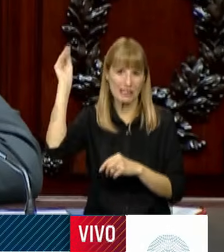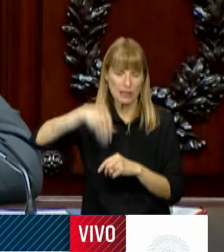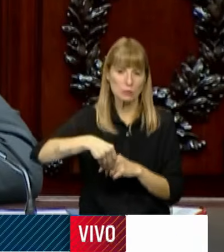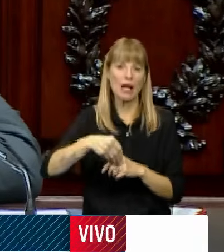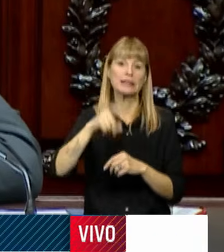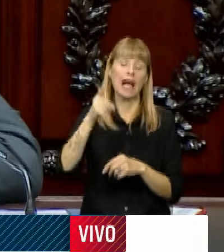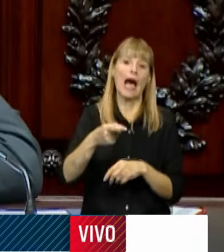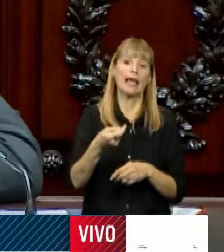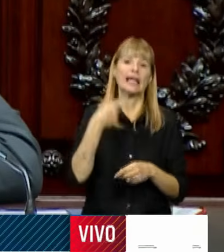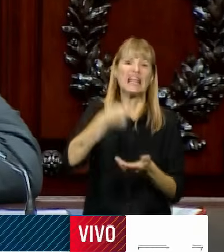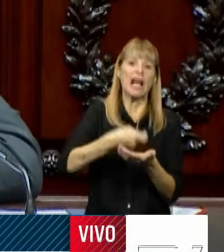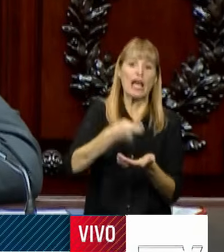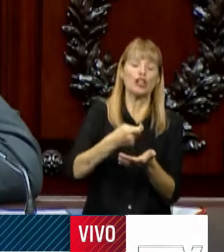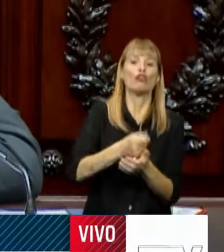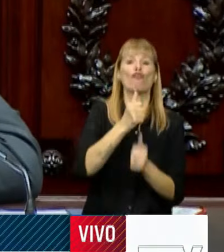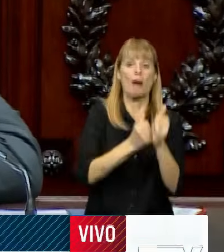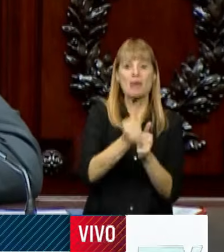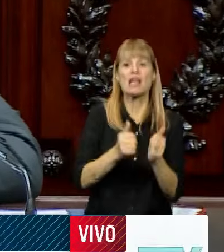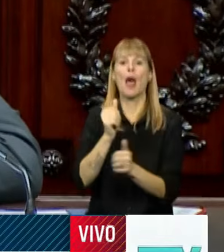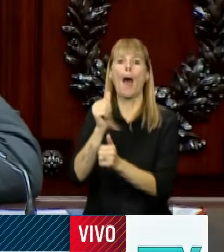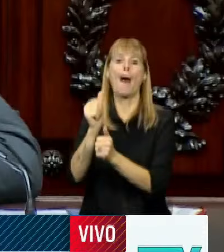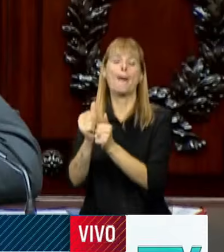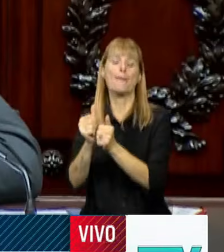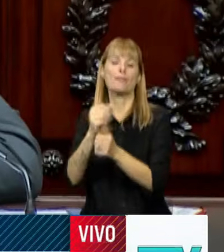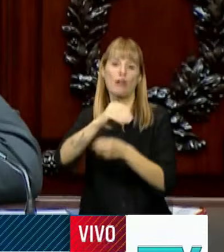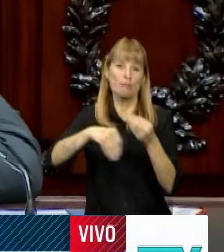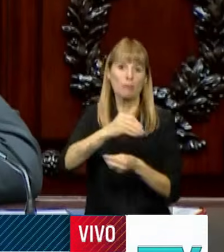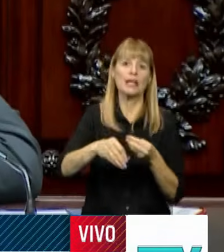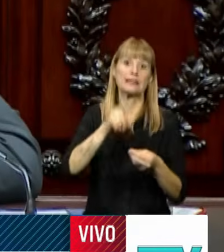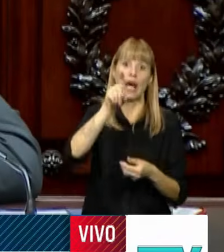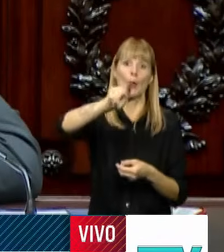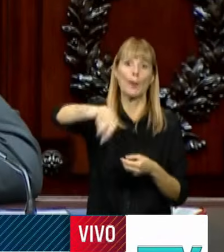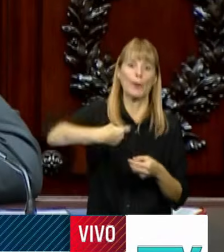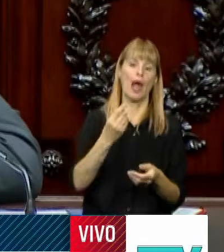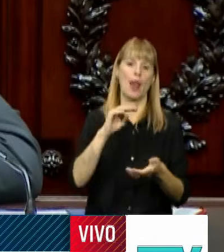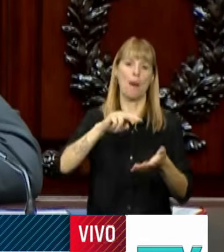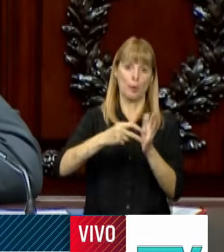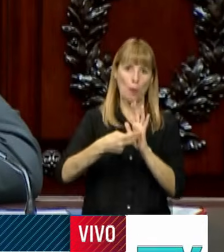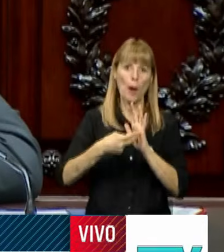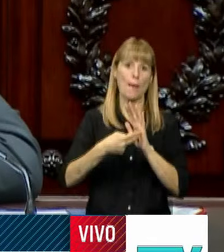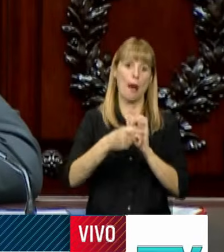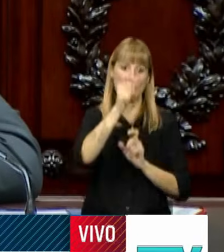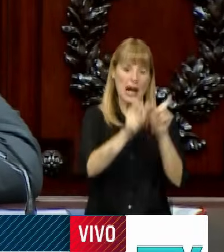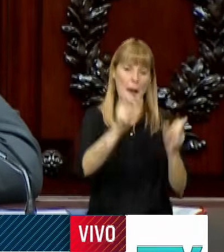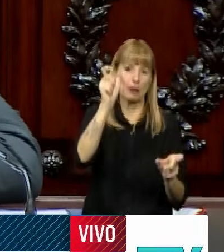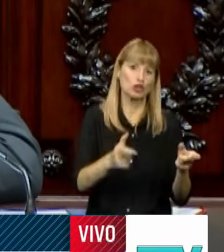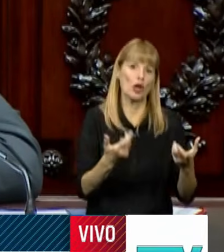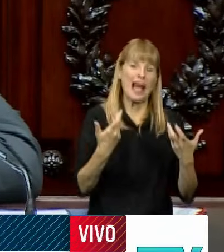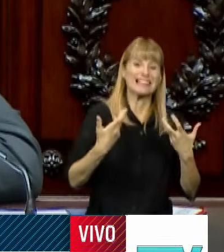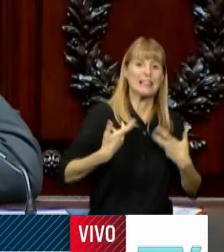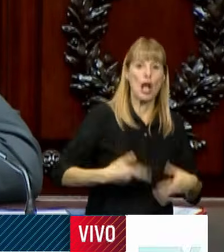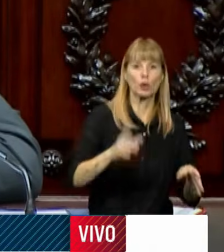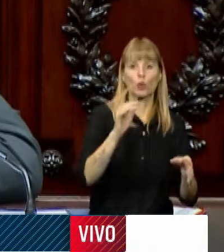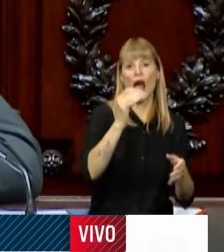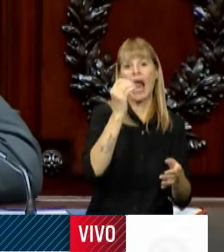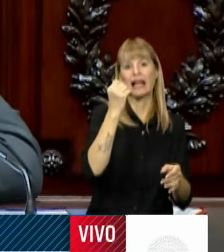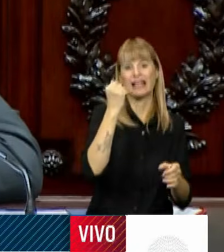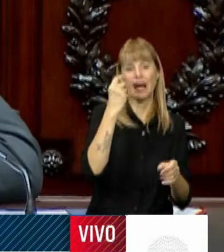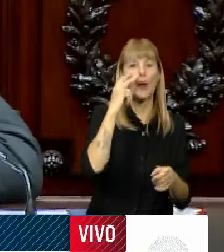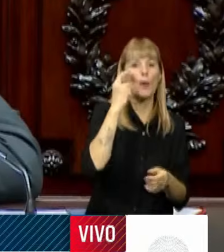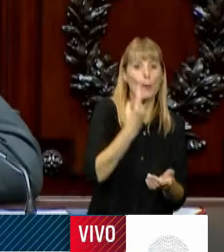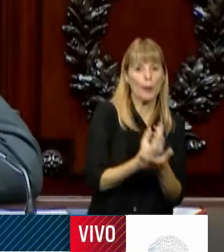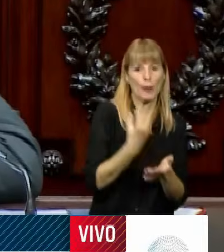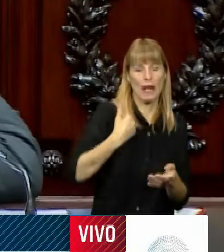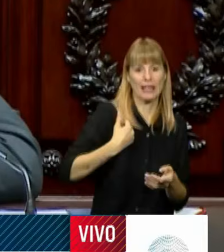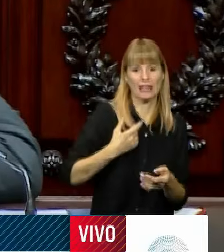situación crediticia de familias y empresas. Esto trajo serias dificultades para la gente de a pie y afectó